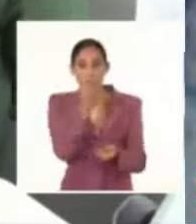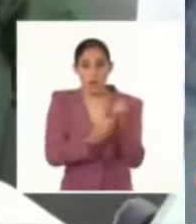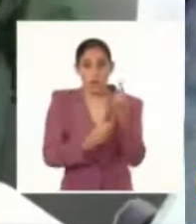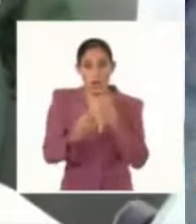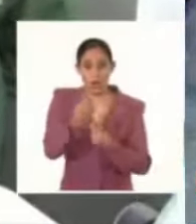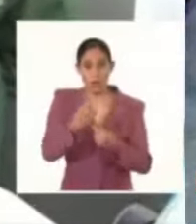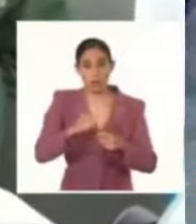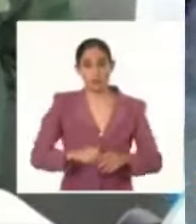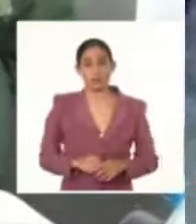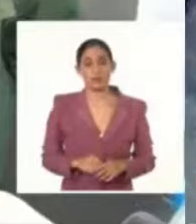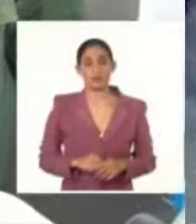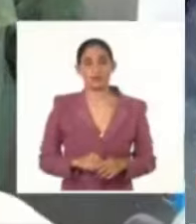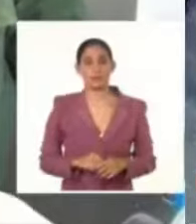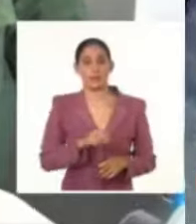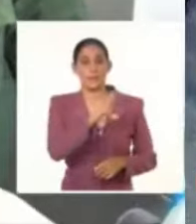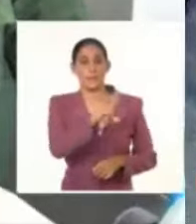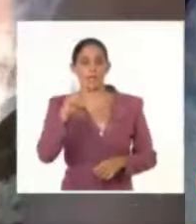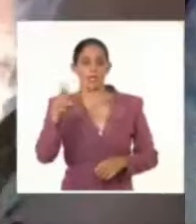Óptimo.